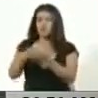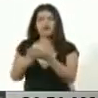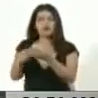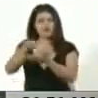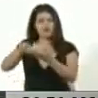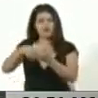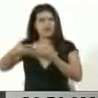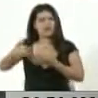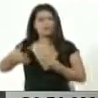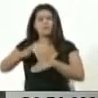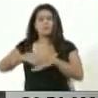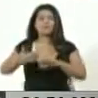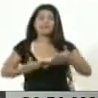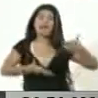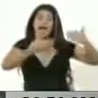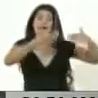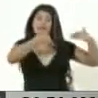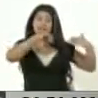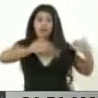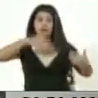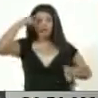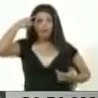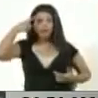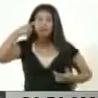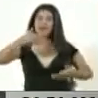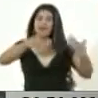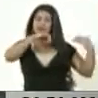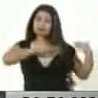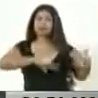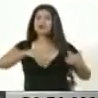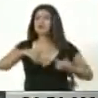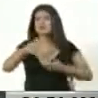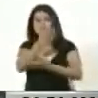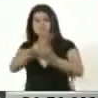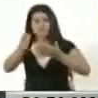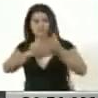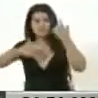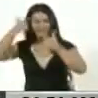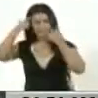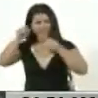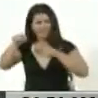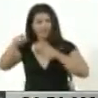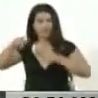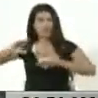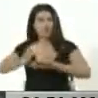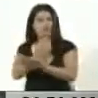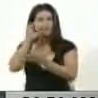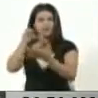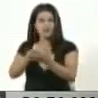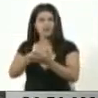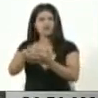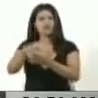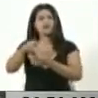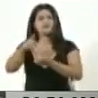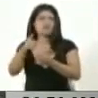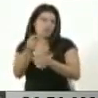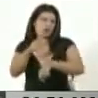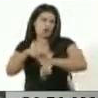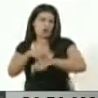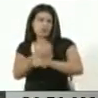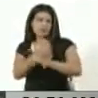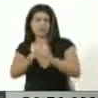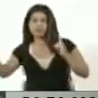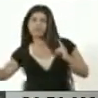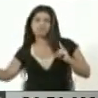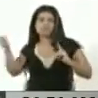comunicación participaron en la orquestación de un golpe de Estado y sacaron por unas horas, ¿verdad? Pero sacaron del poder al presidente.